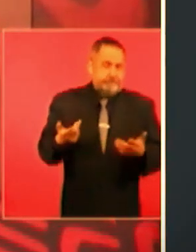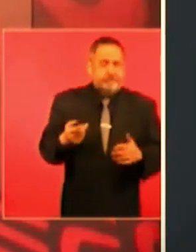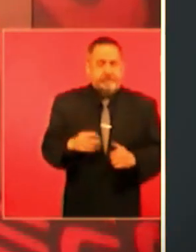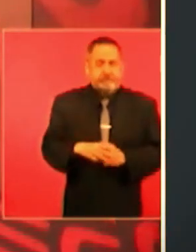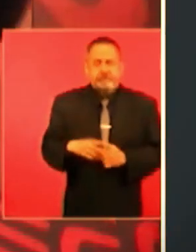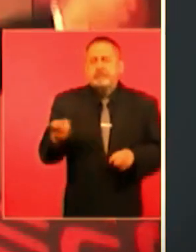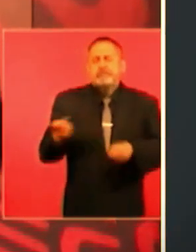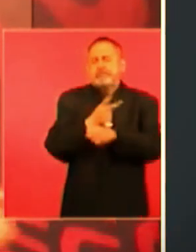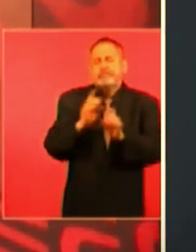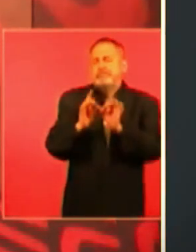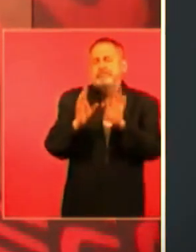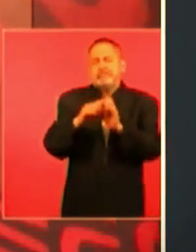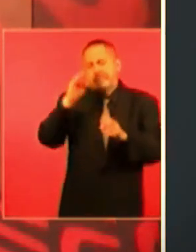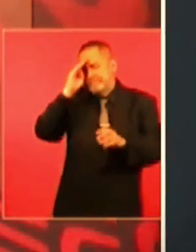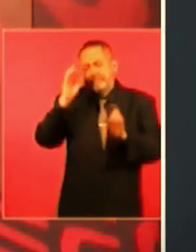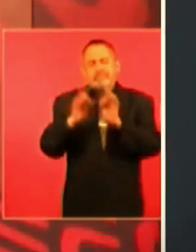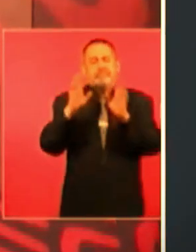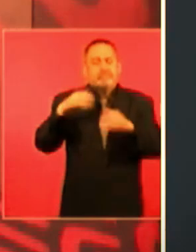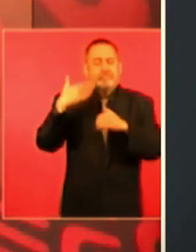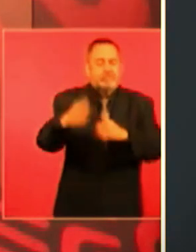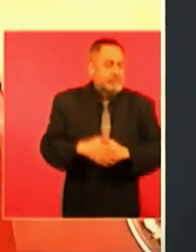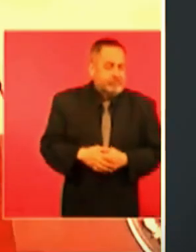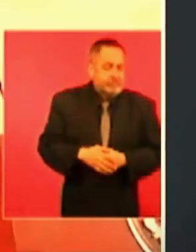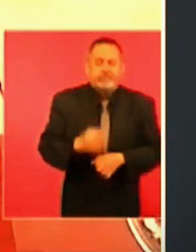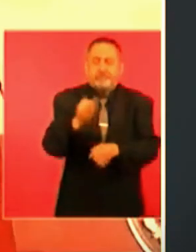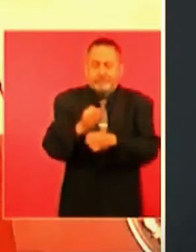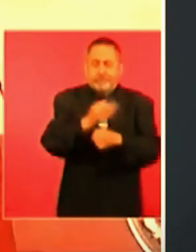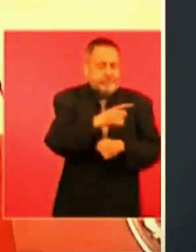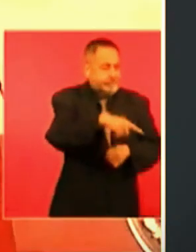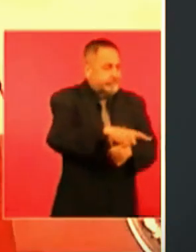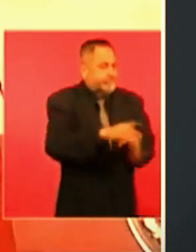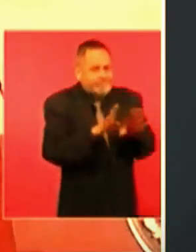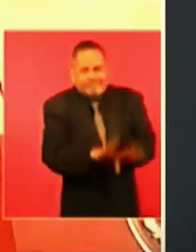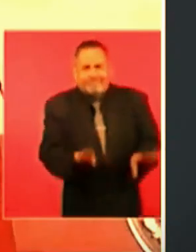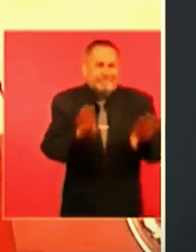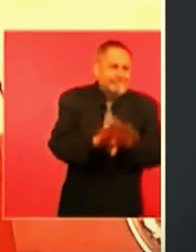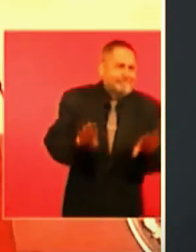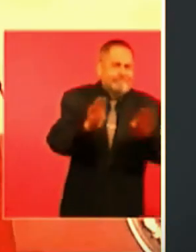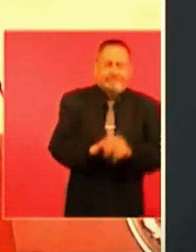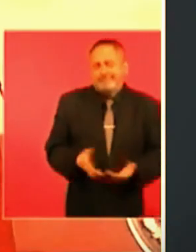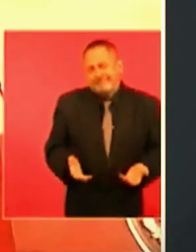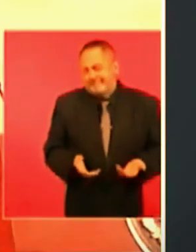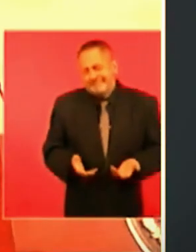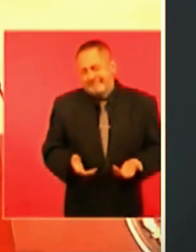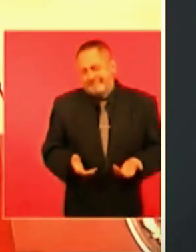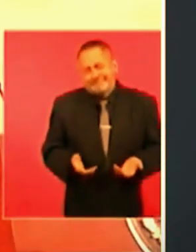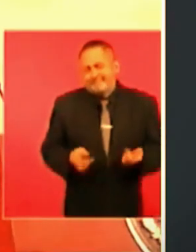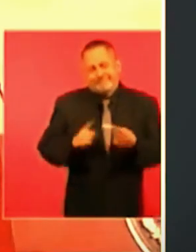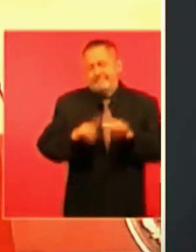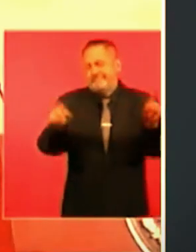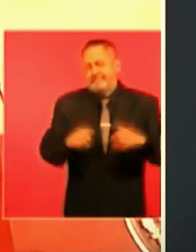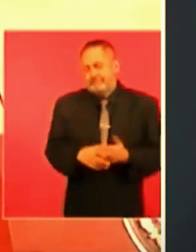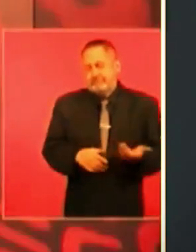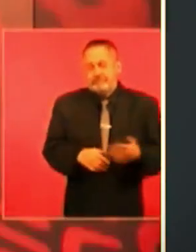con estas cosas. Claro. Yo diría que Milei hasta se la puso de pechito, porque en todo caso no creo que a Milei esto le sirva de